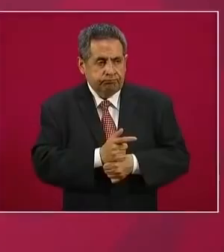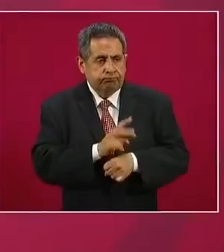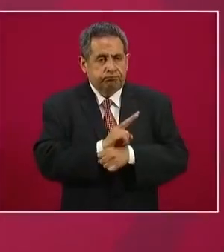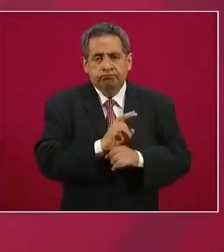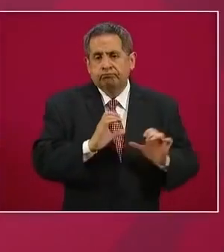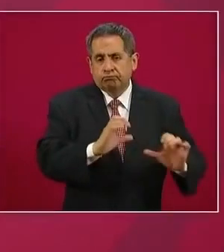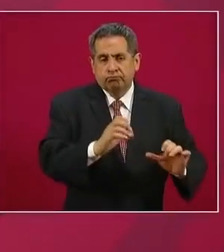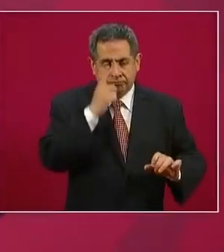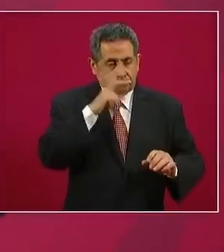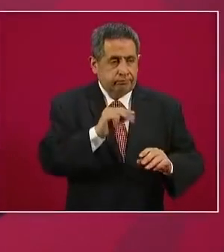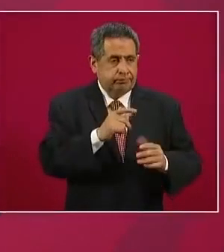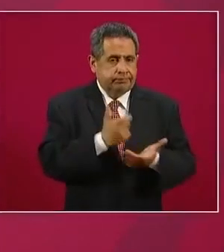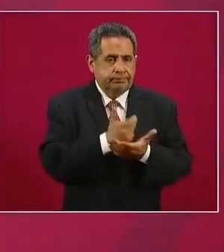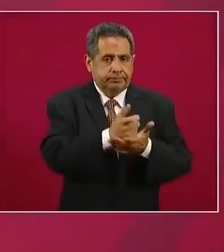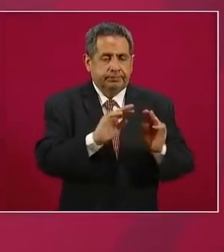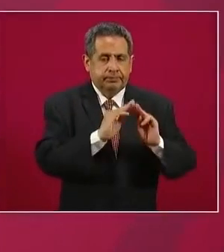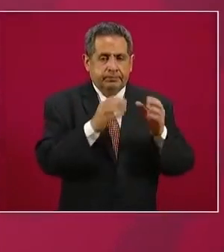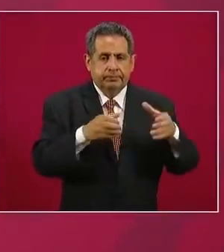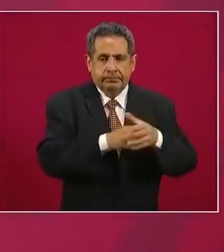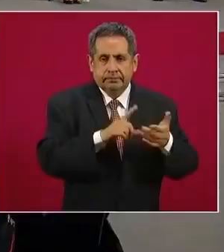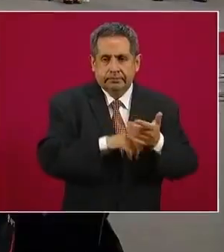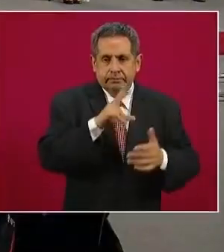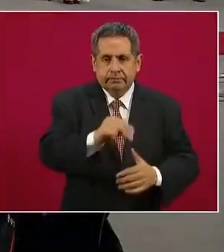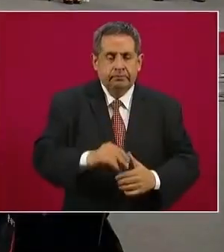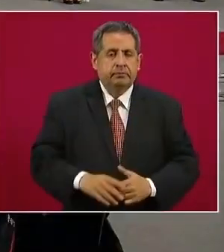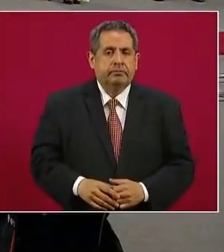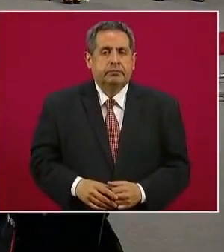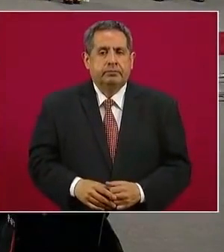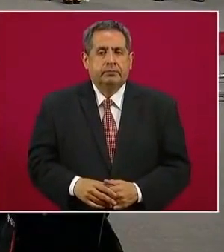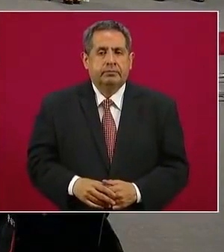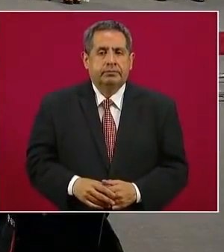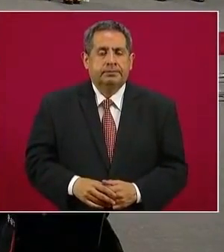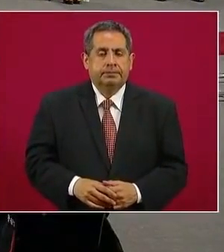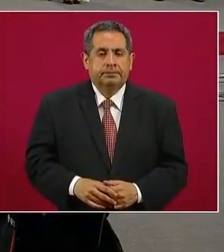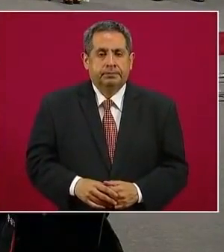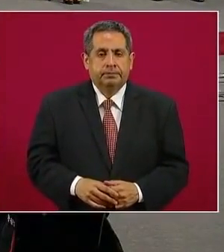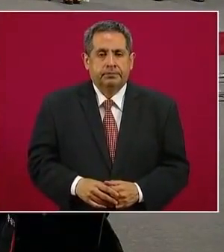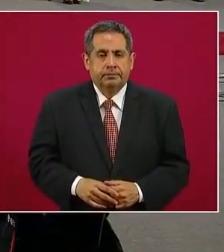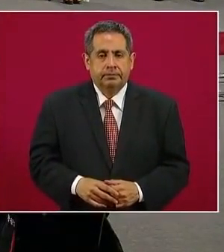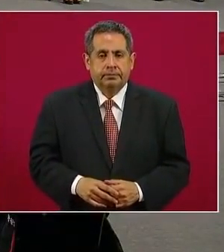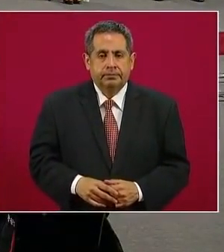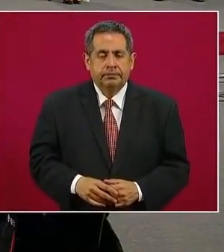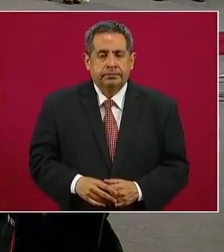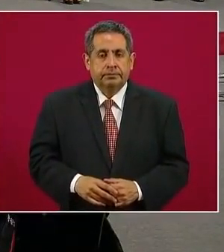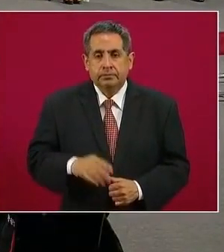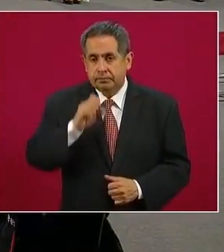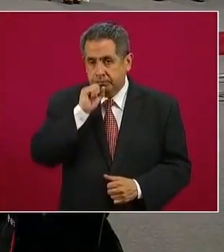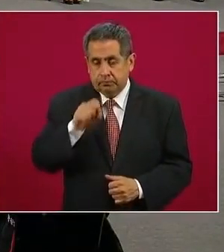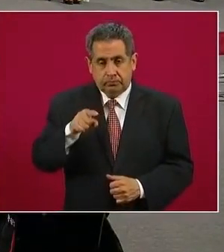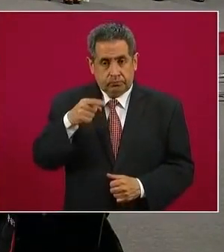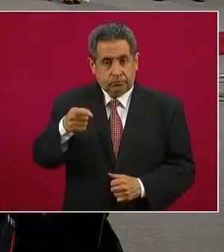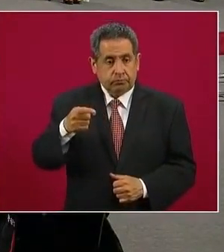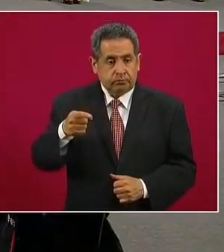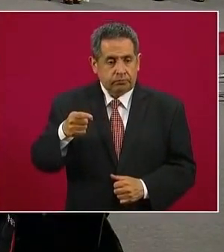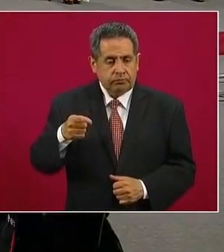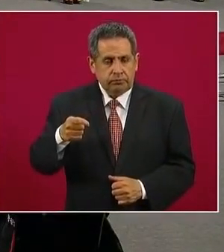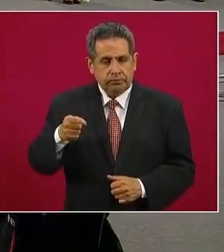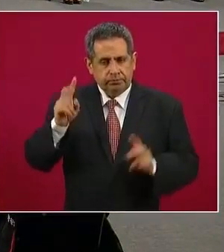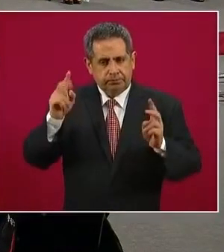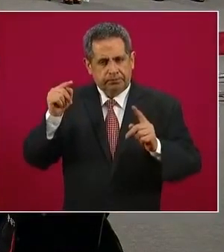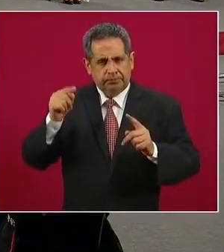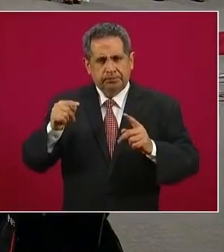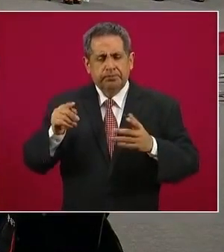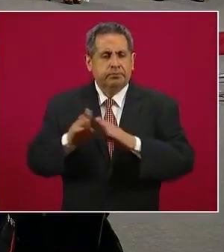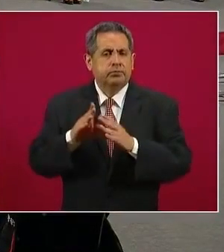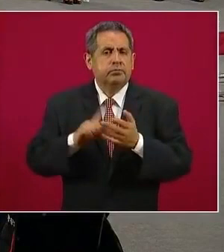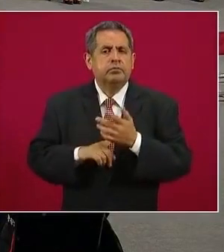hay casos de irregularidades de algún candidato bien empresa fachada en esta campaña dijo que sí y agregó que se han